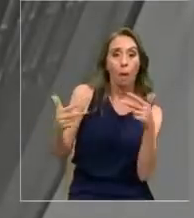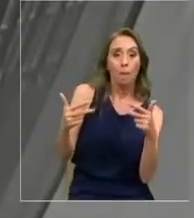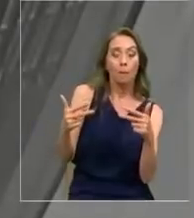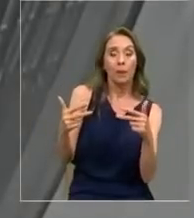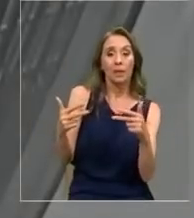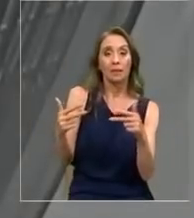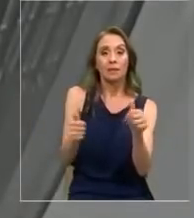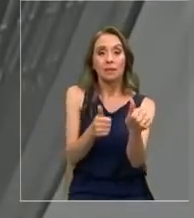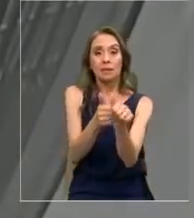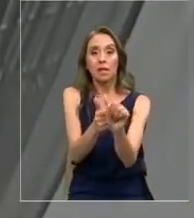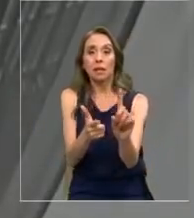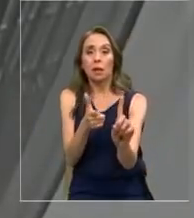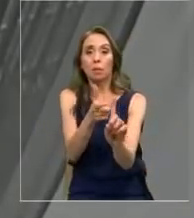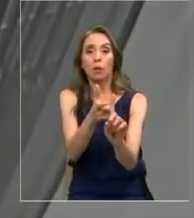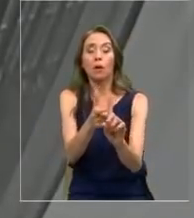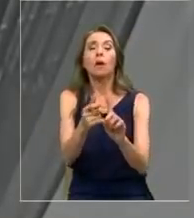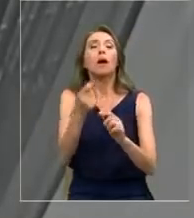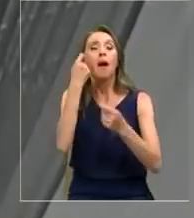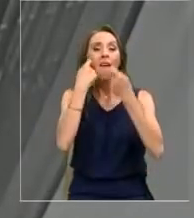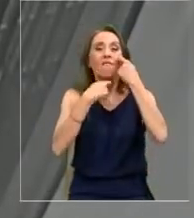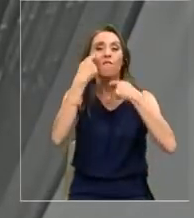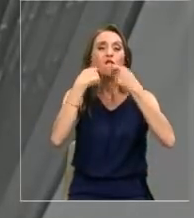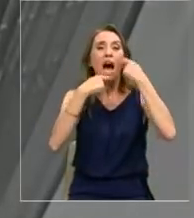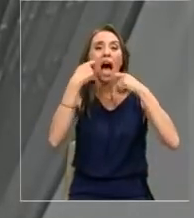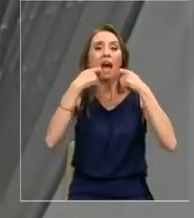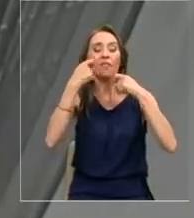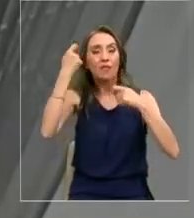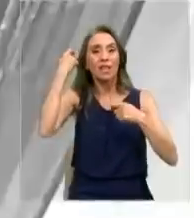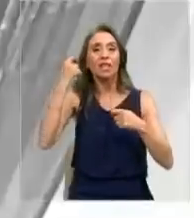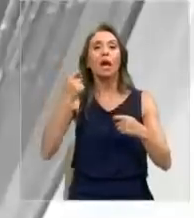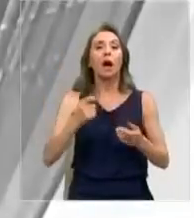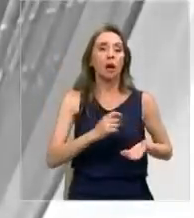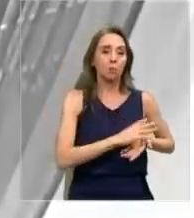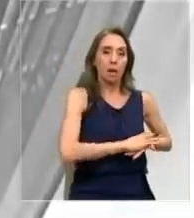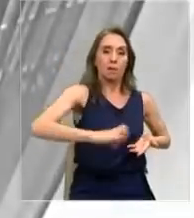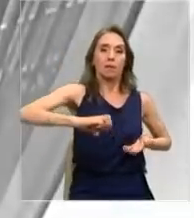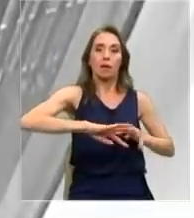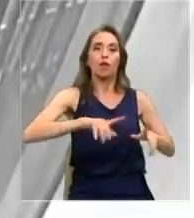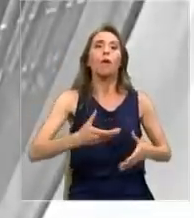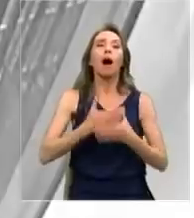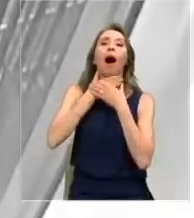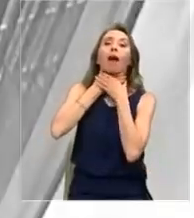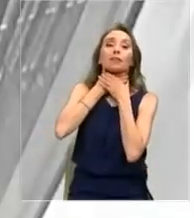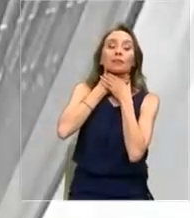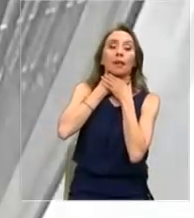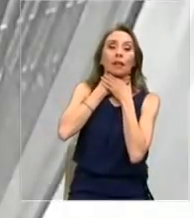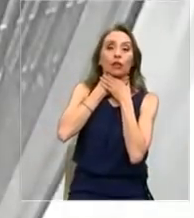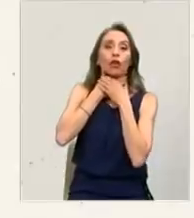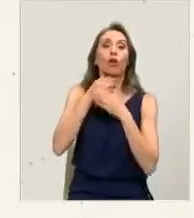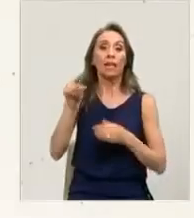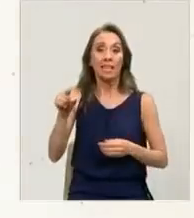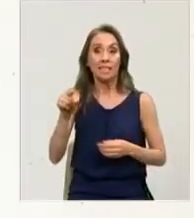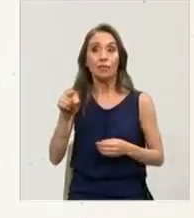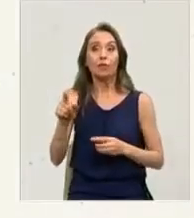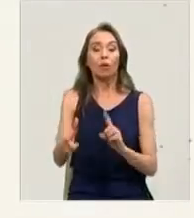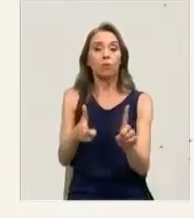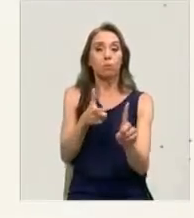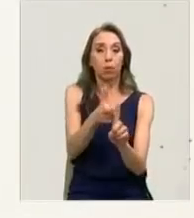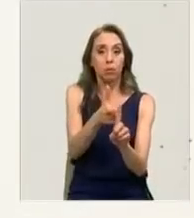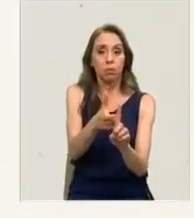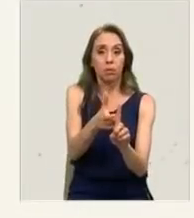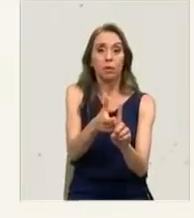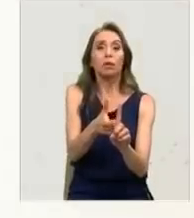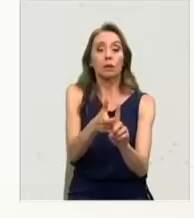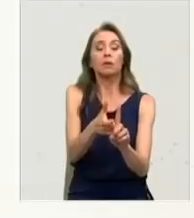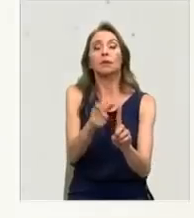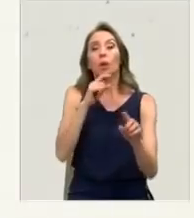acribillado a disparos al interior de una barbería, aparentemente para arrebatarle sus pertenencias. Precisamente esa modalidad, la utilización de armas